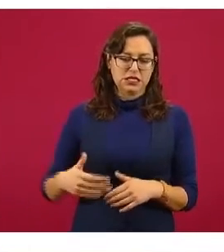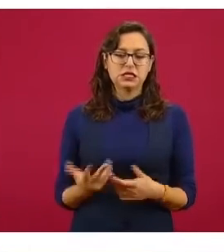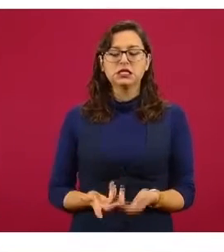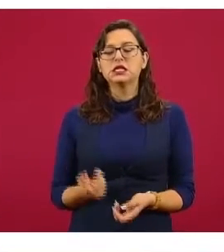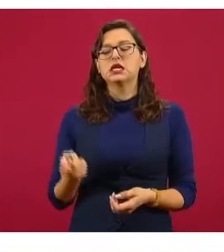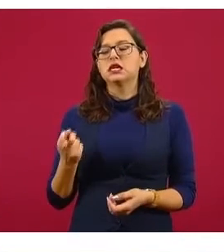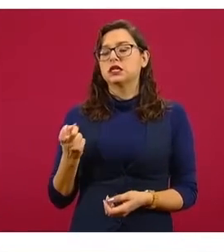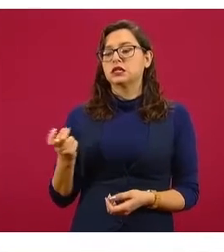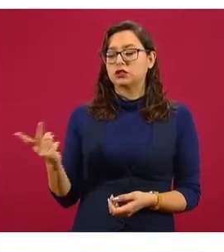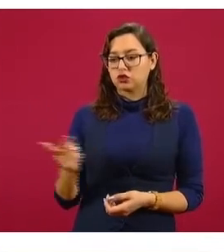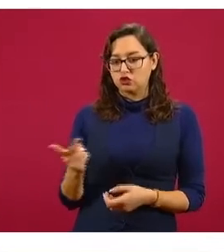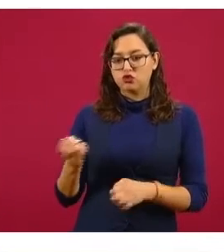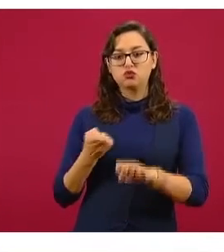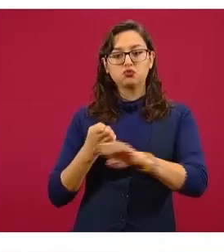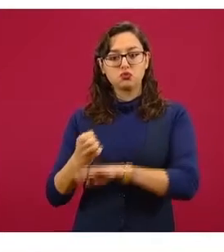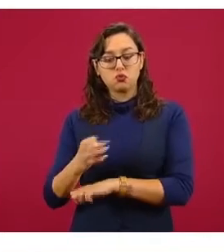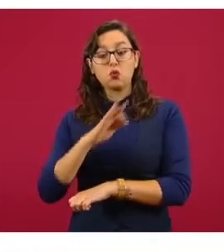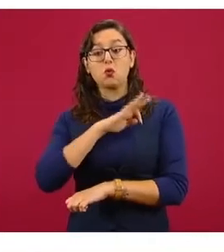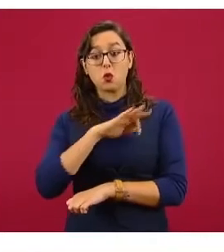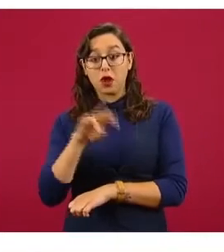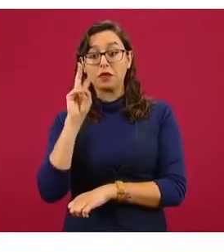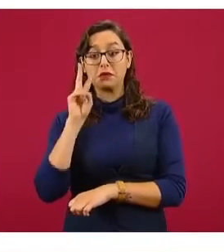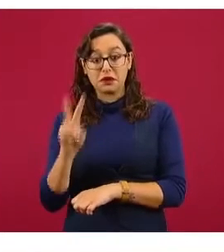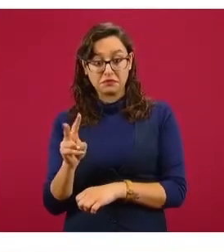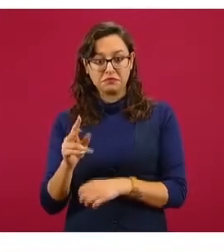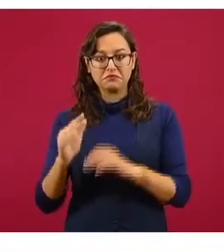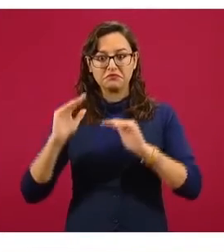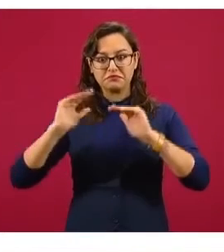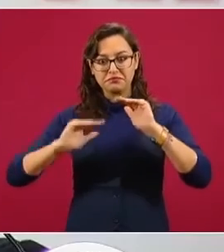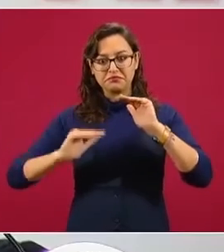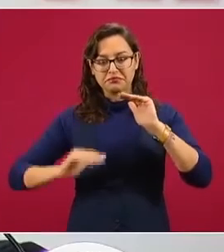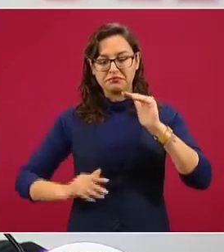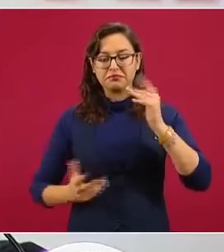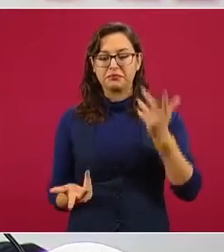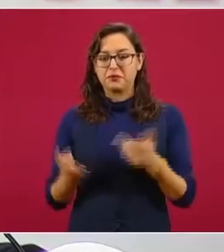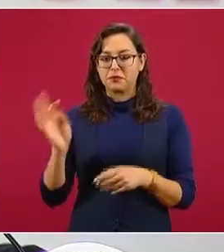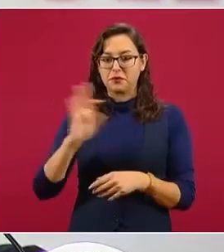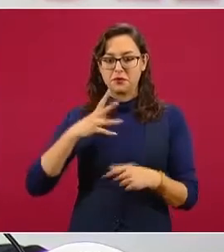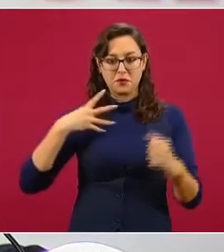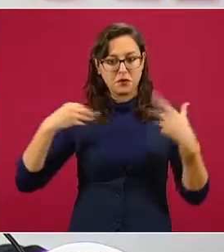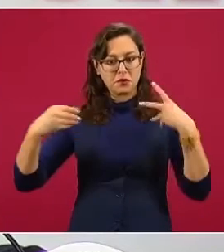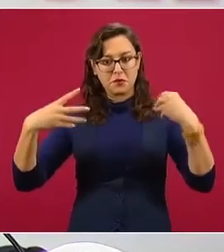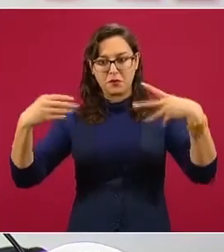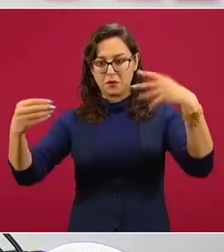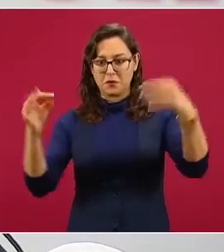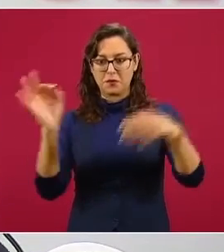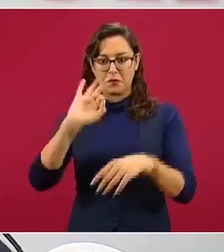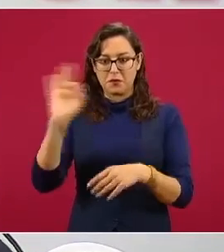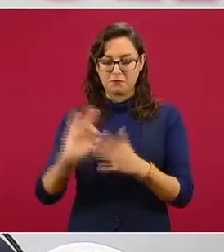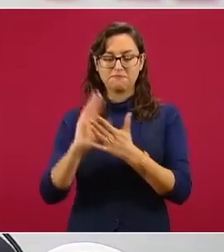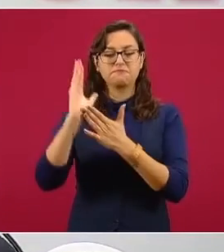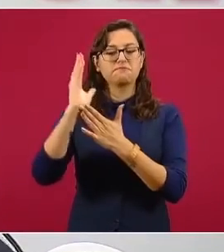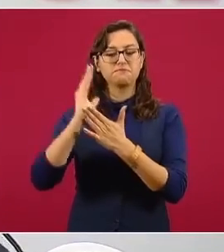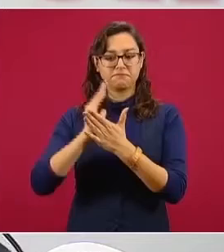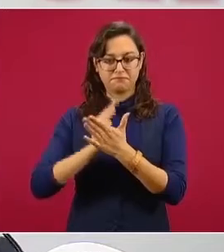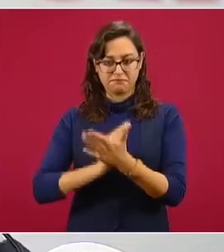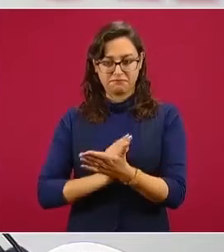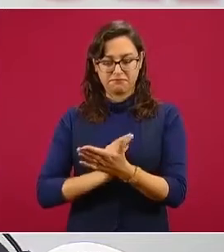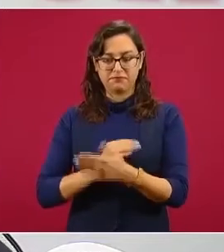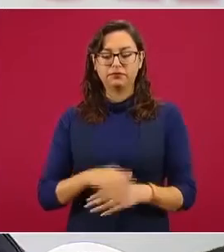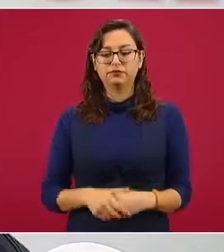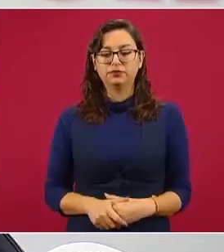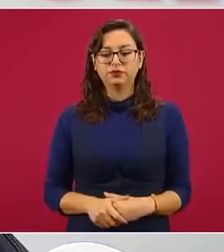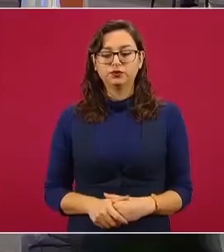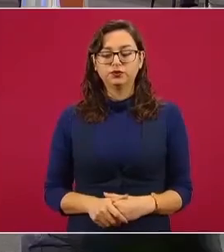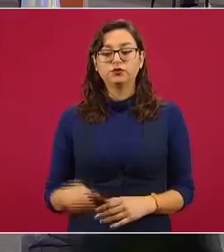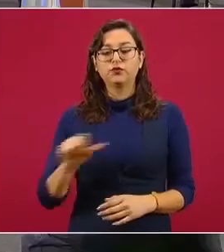dos casos sí se refleja cómo ha ido variando la positividad, se reduce conforme se ha ido reduciendo la epidemia. Un